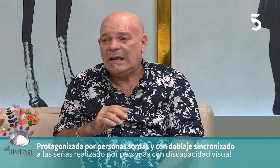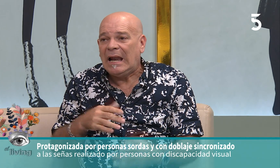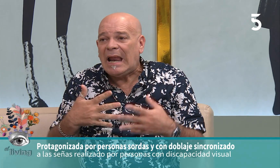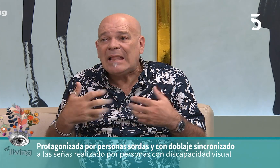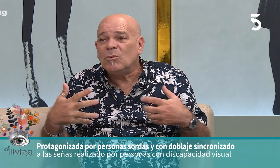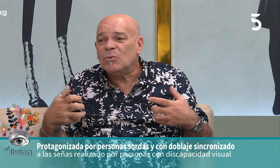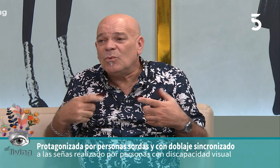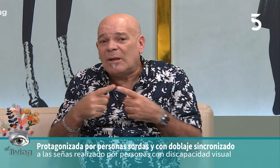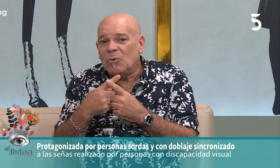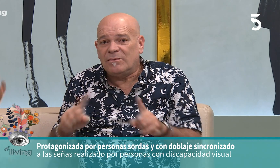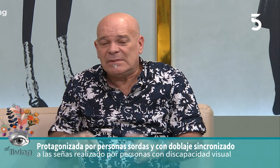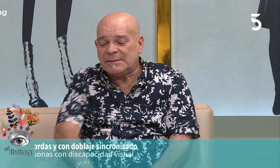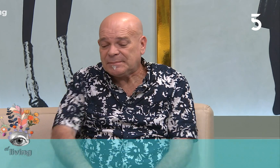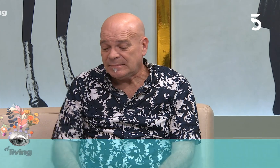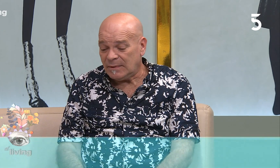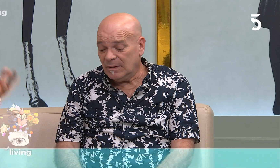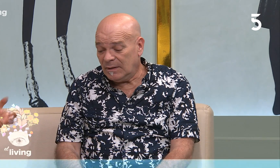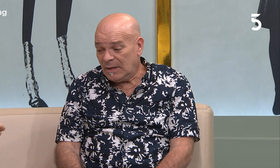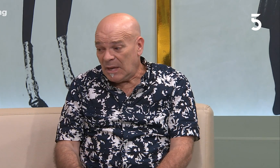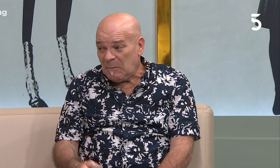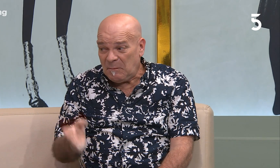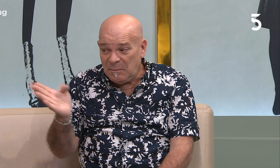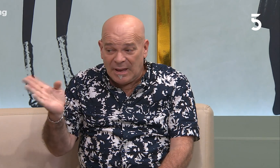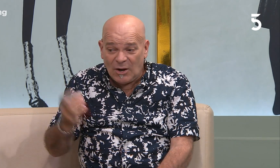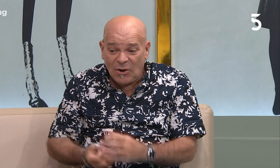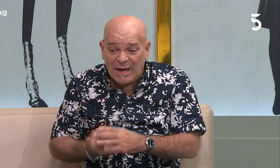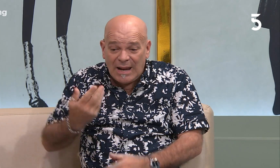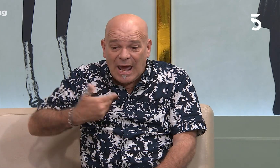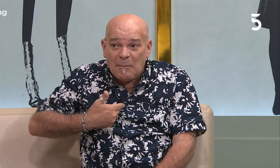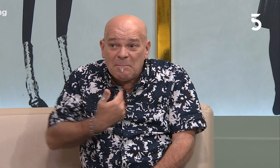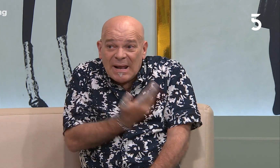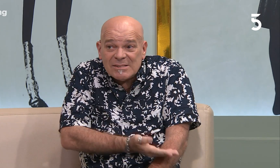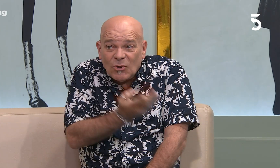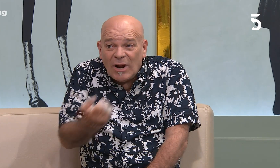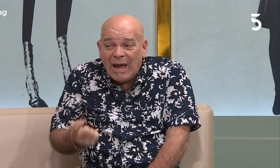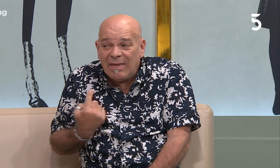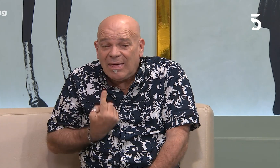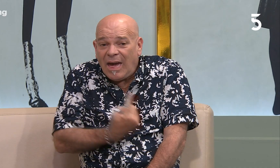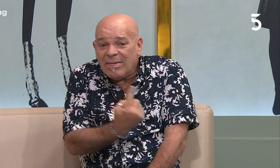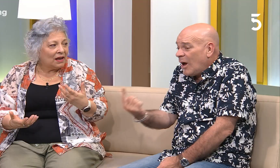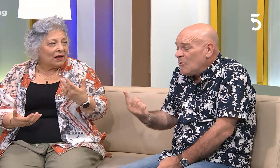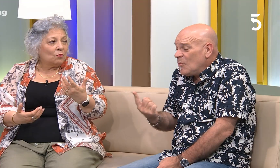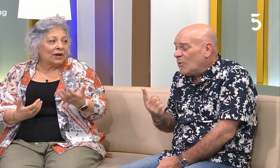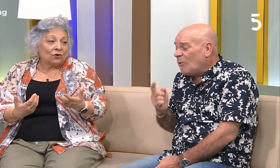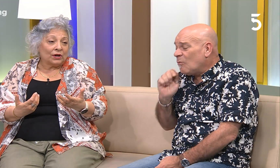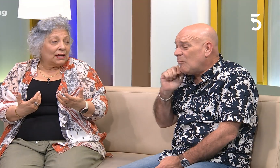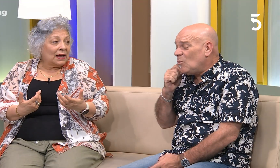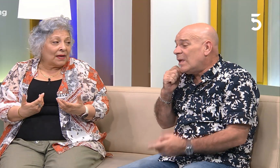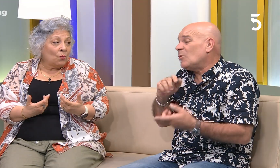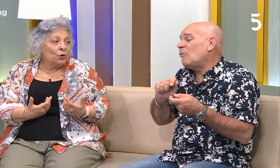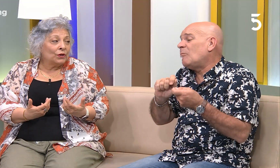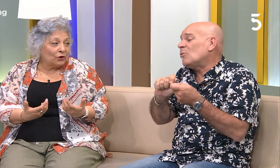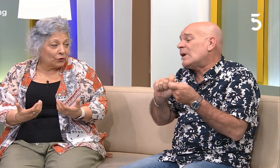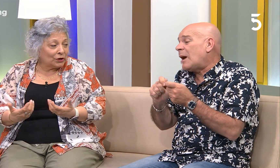muchísima metáfora. Entonces tenemos que explicar las estructuras para que los sordos puedan entender. Bueno, y